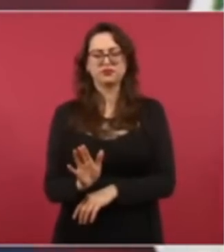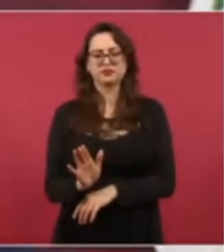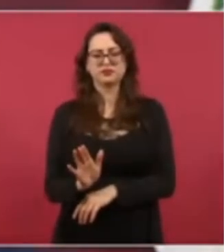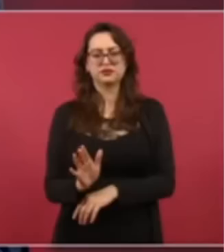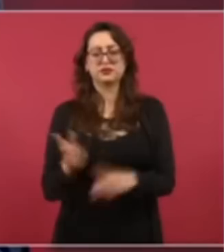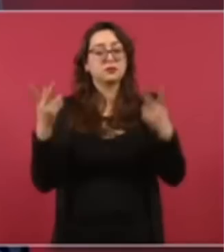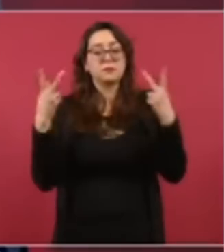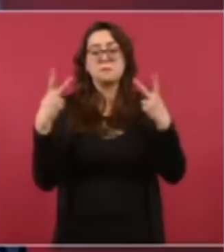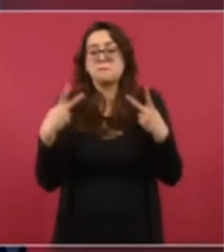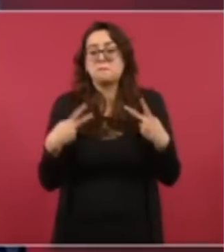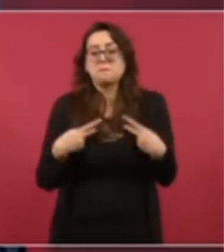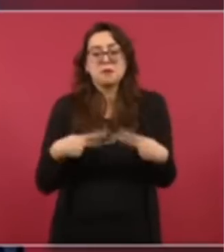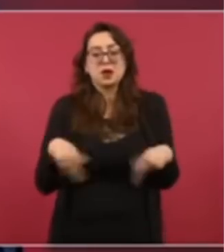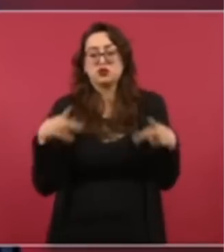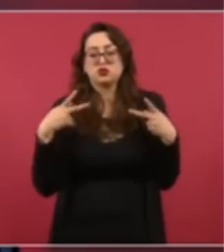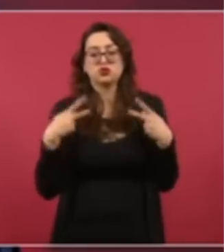Son